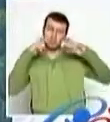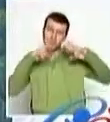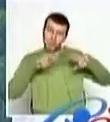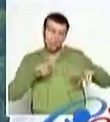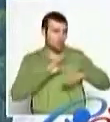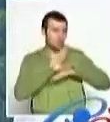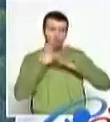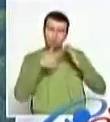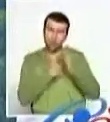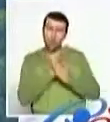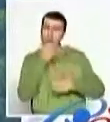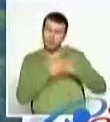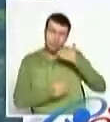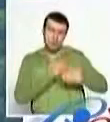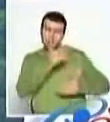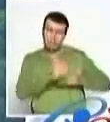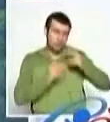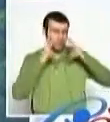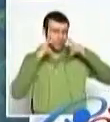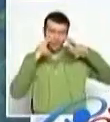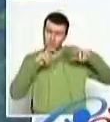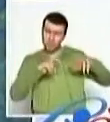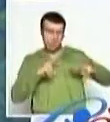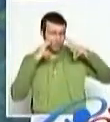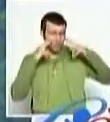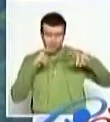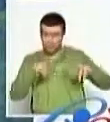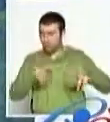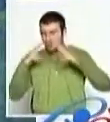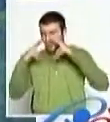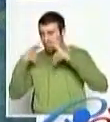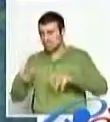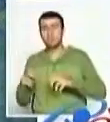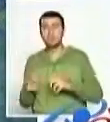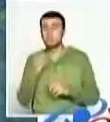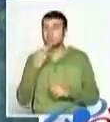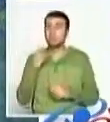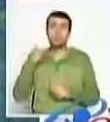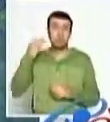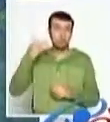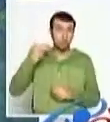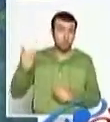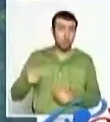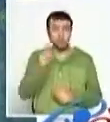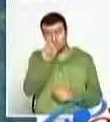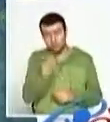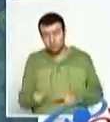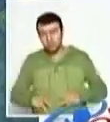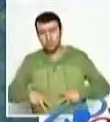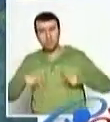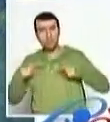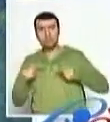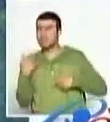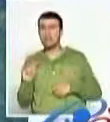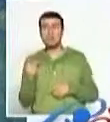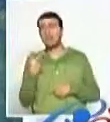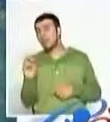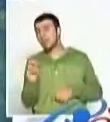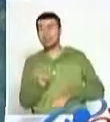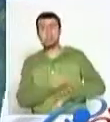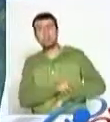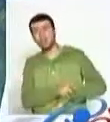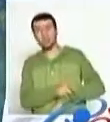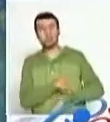procesos de la vida de esta persona. Por eso una consulta y una historia clínica no se puede realizar en 20 minutos ni en